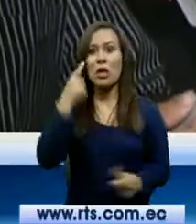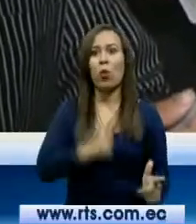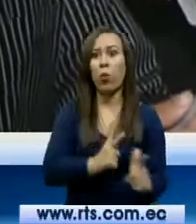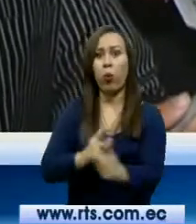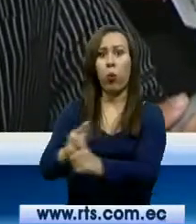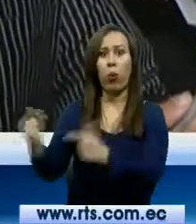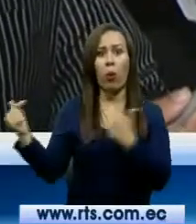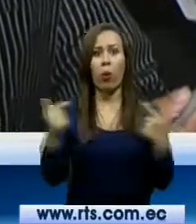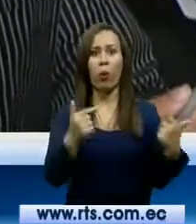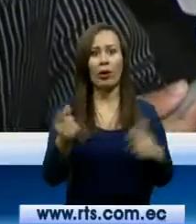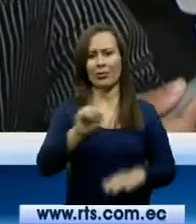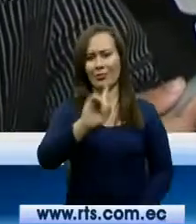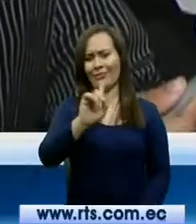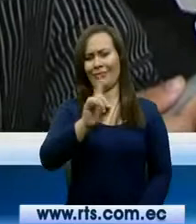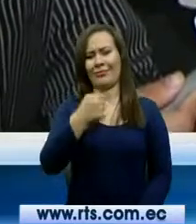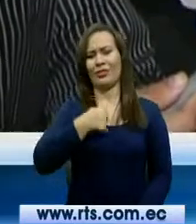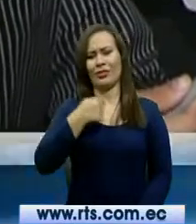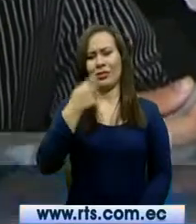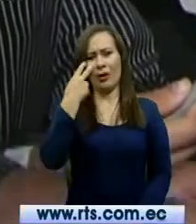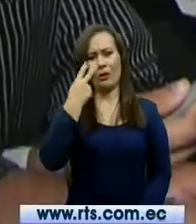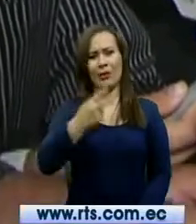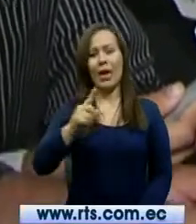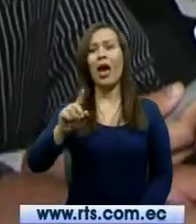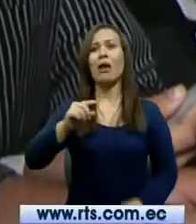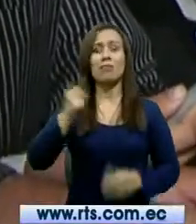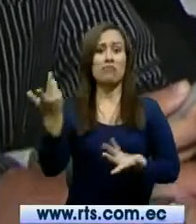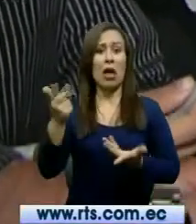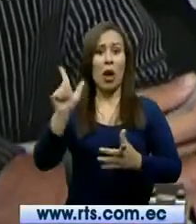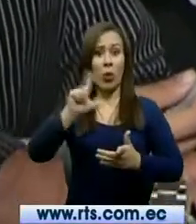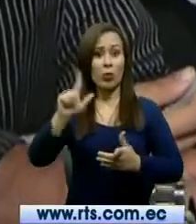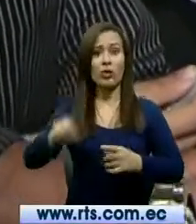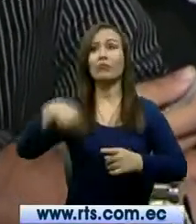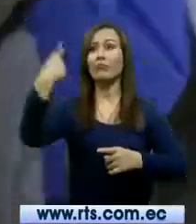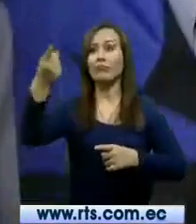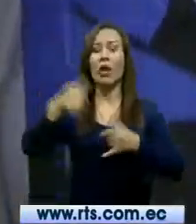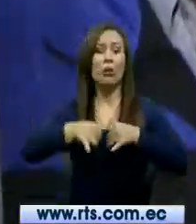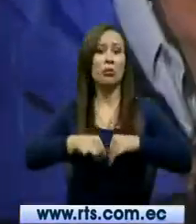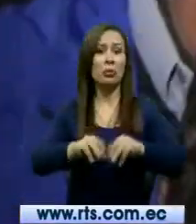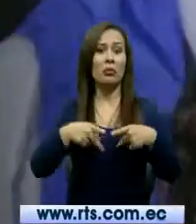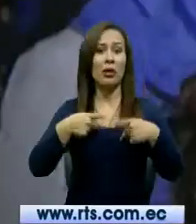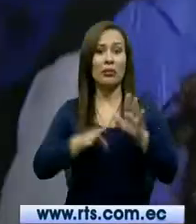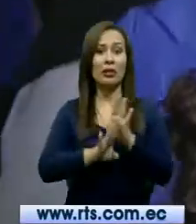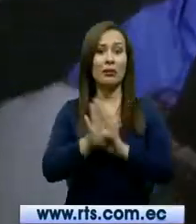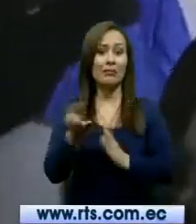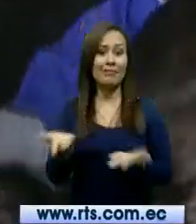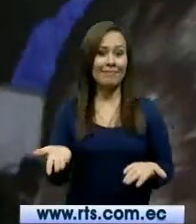definitiva al otro día la vida continúa y el país continúa. Informó Julio César Saona.